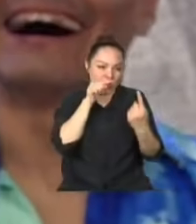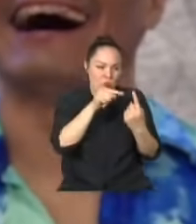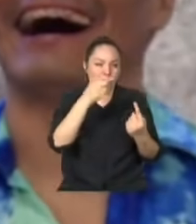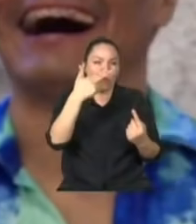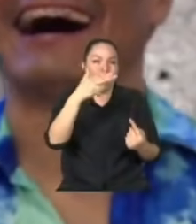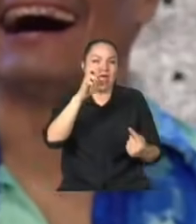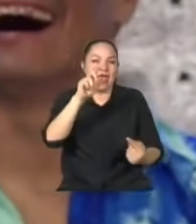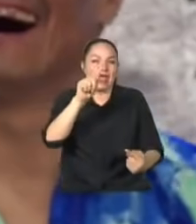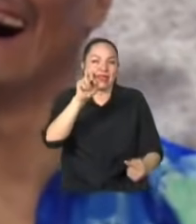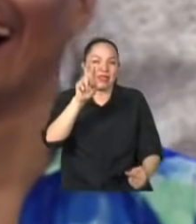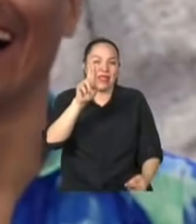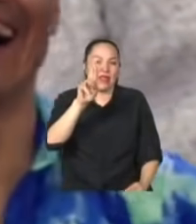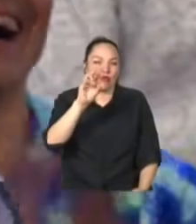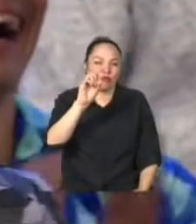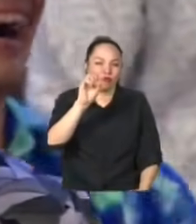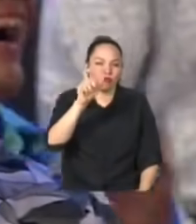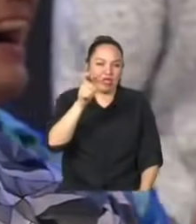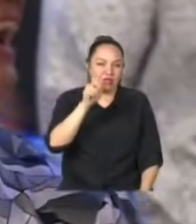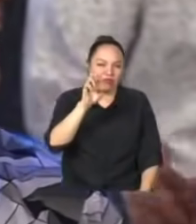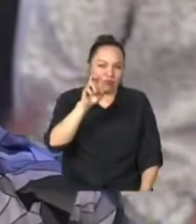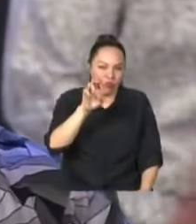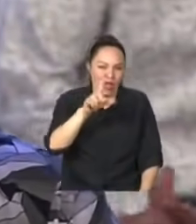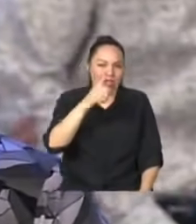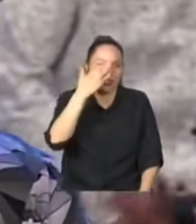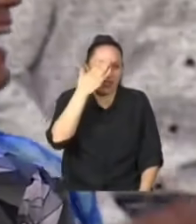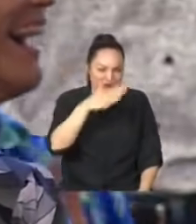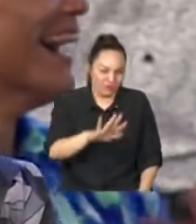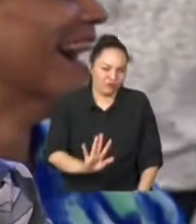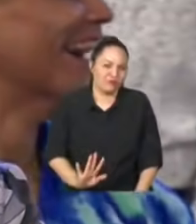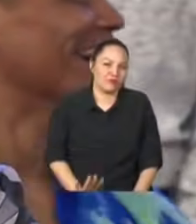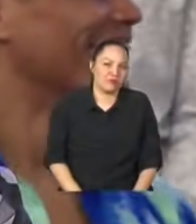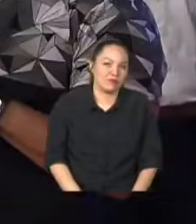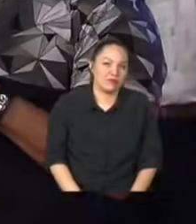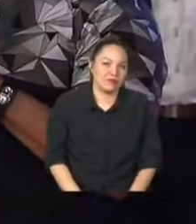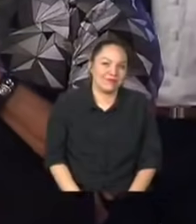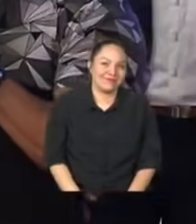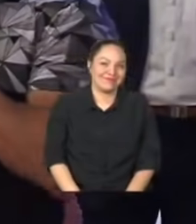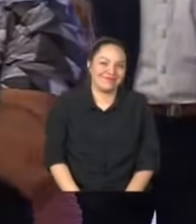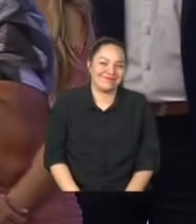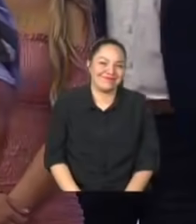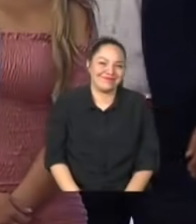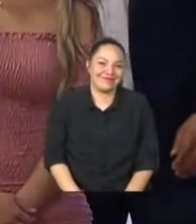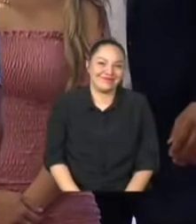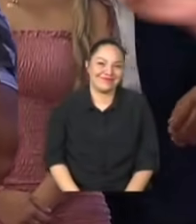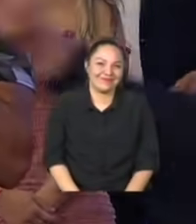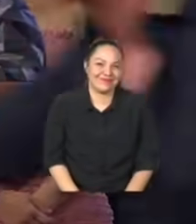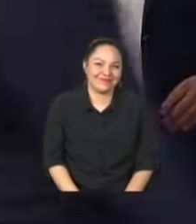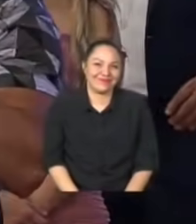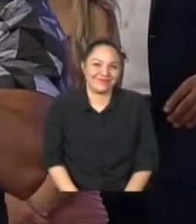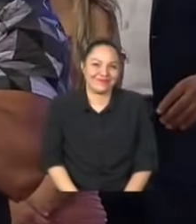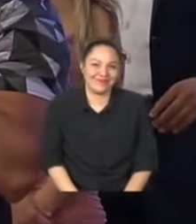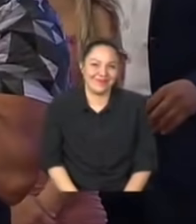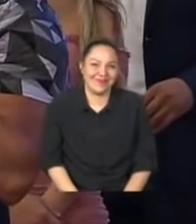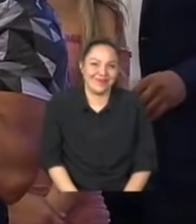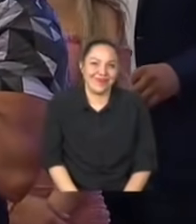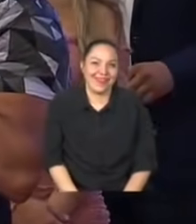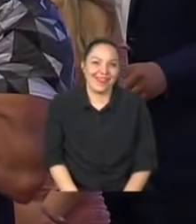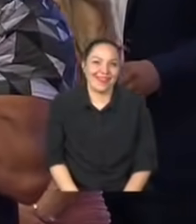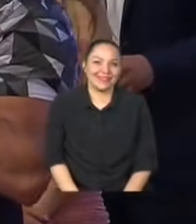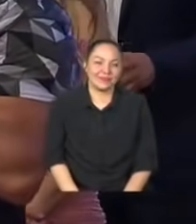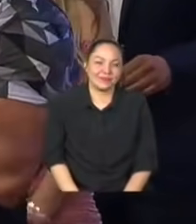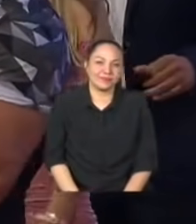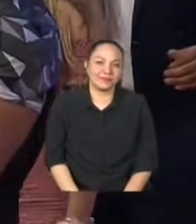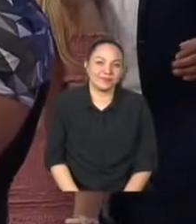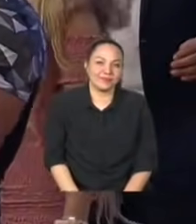Por... Hombre, permíteme tantito. Espéreme. Yo lo quiero hacer... Lo quiero hacer